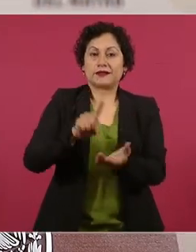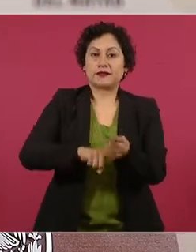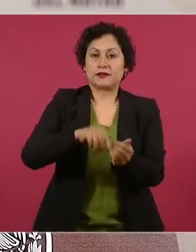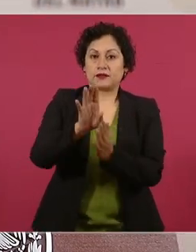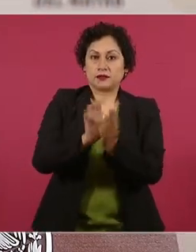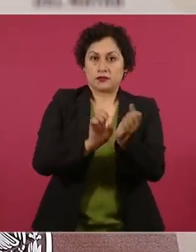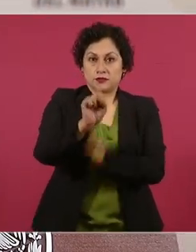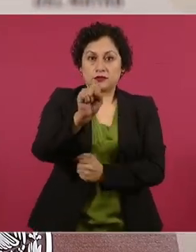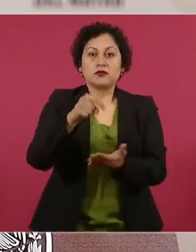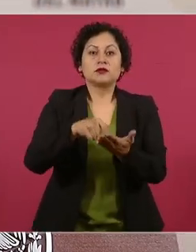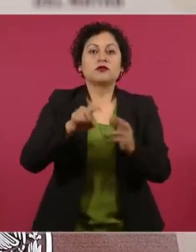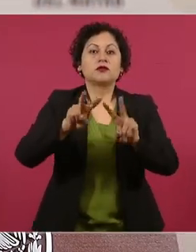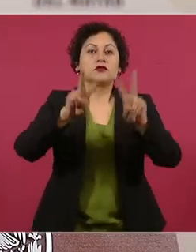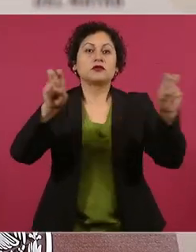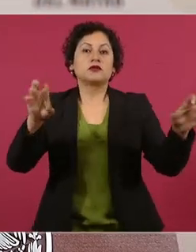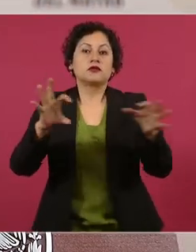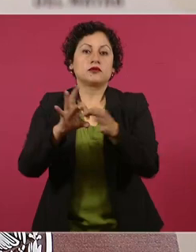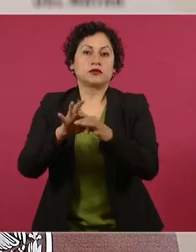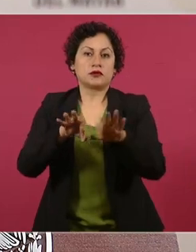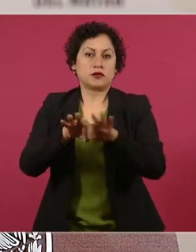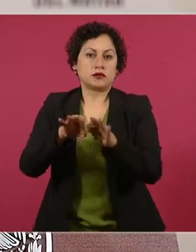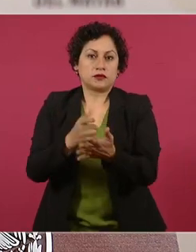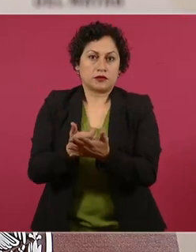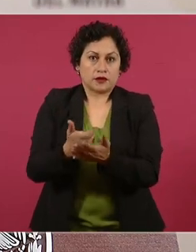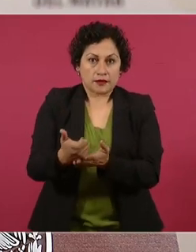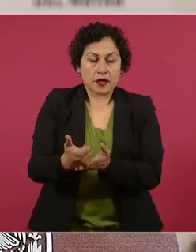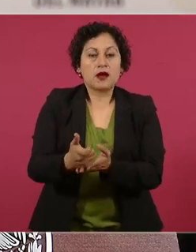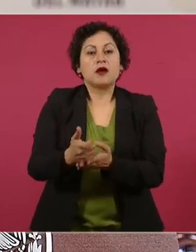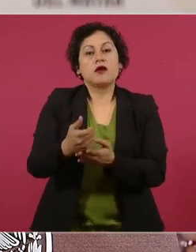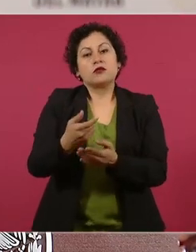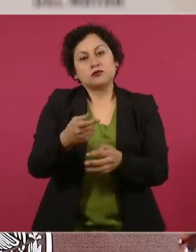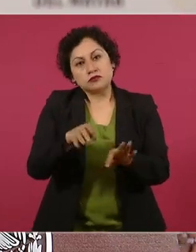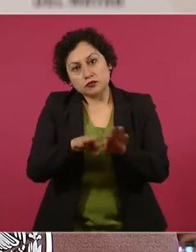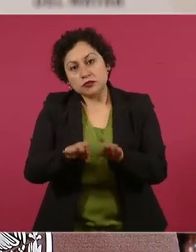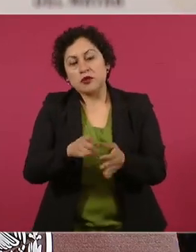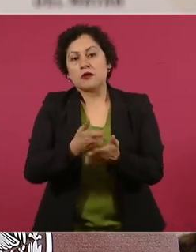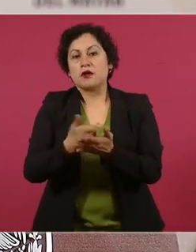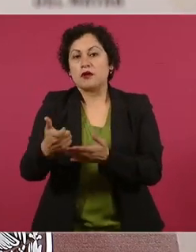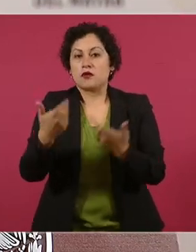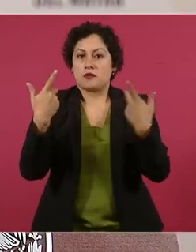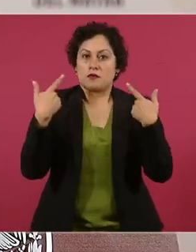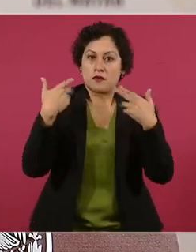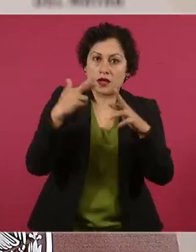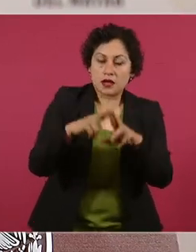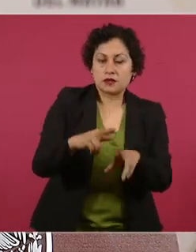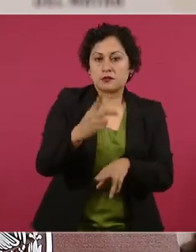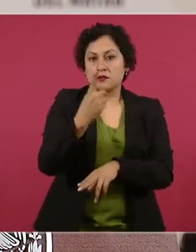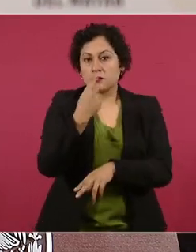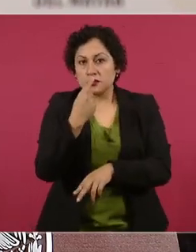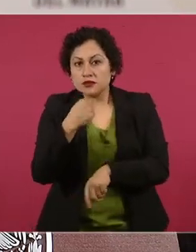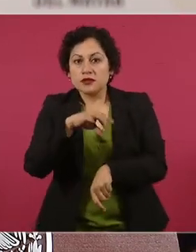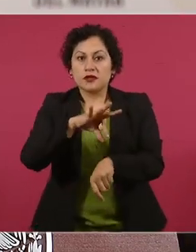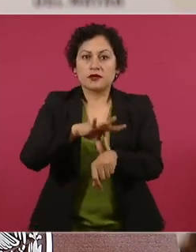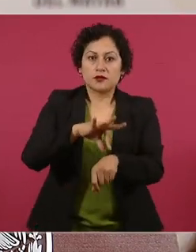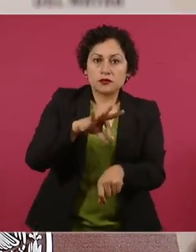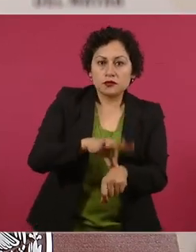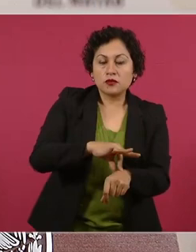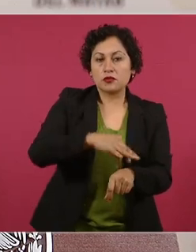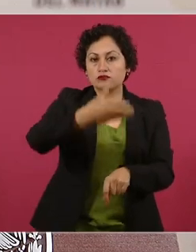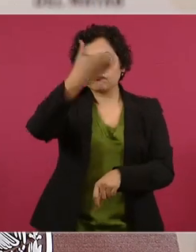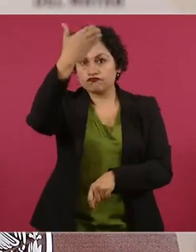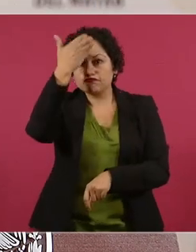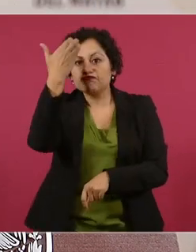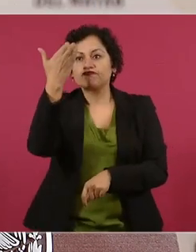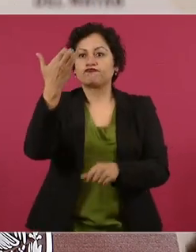salario mínimo y con el salario justo para maestras, policías, doctores, enfermeras y miembros de las